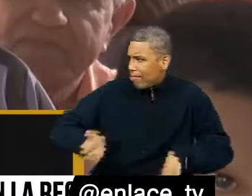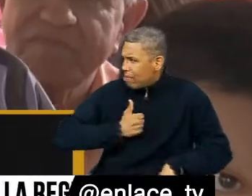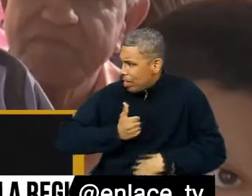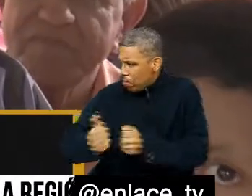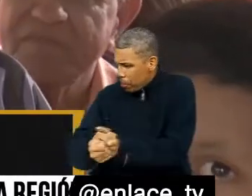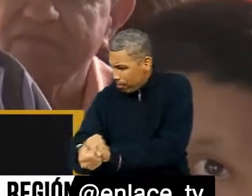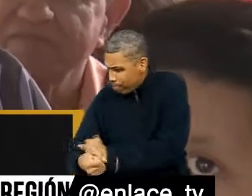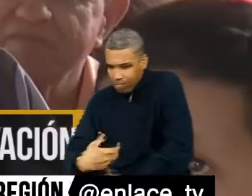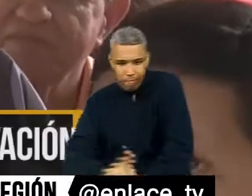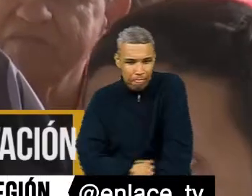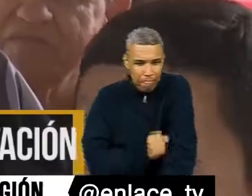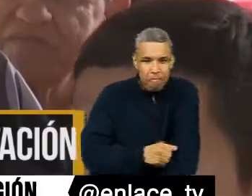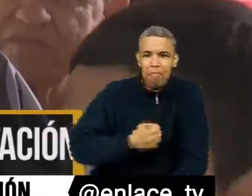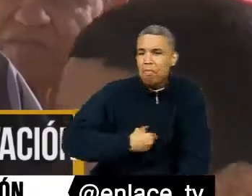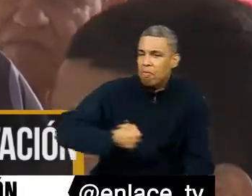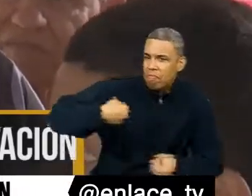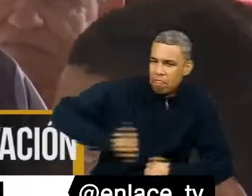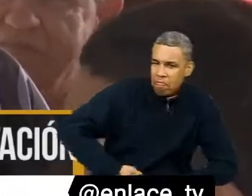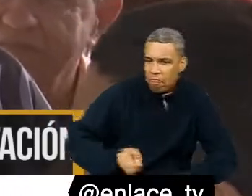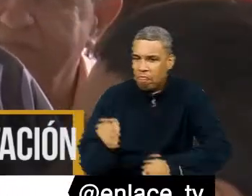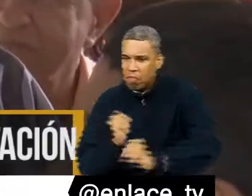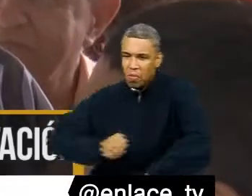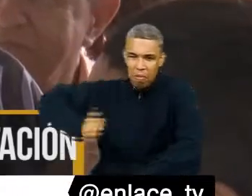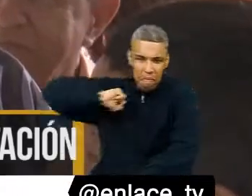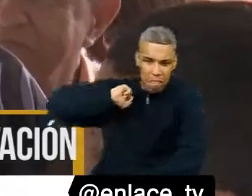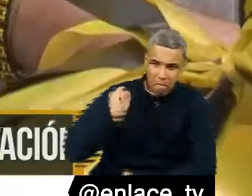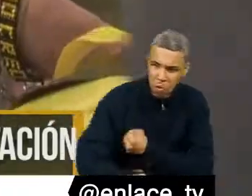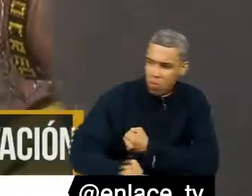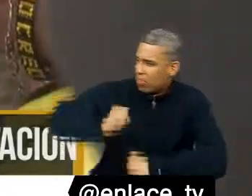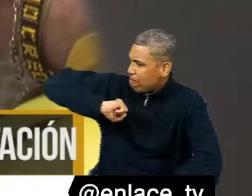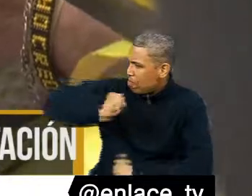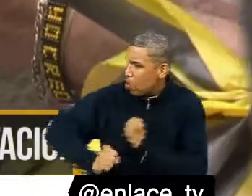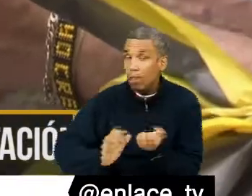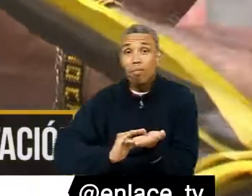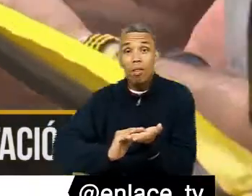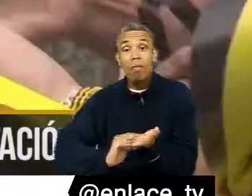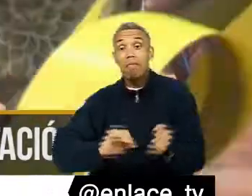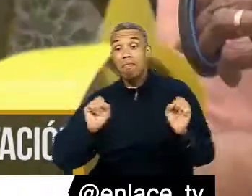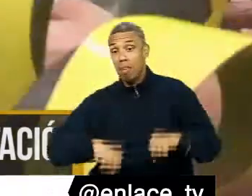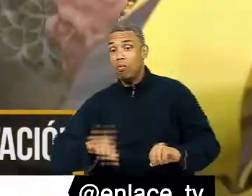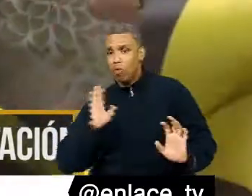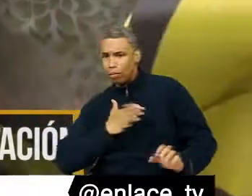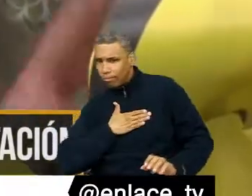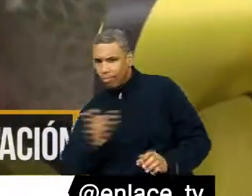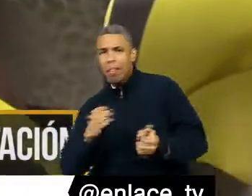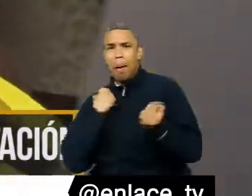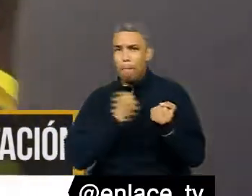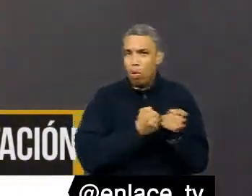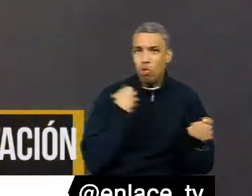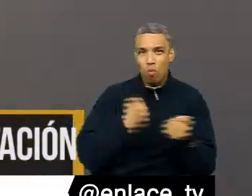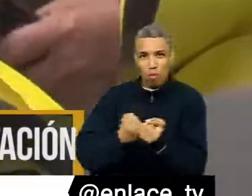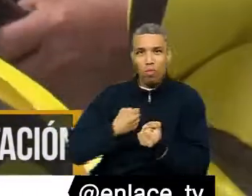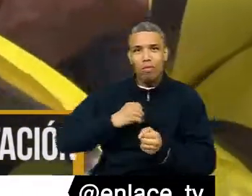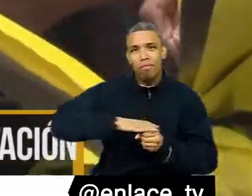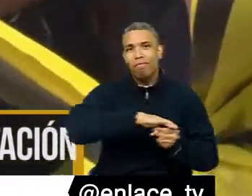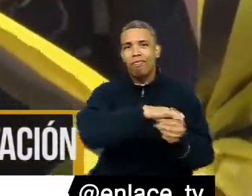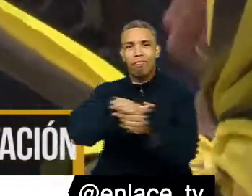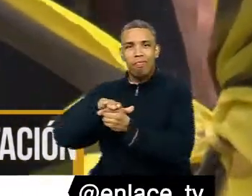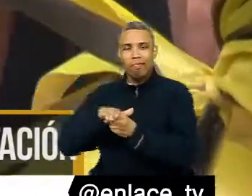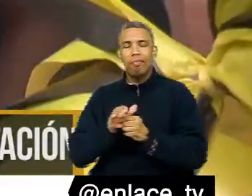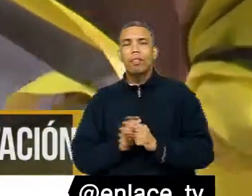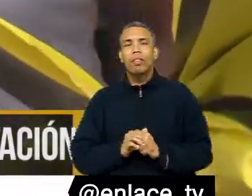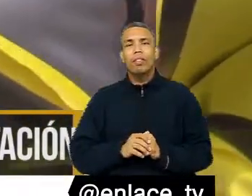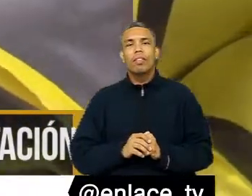bienestar de las comunidades a través del proyecto autopavimentación. El primer mandatario de los barranqueños entregó un balance de obras inauguradas en el